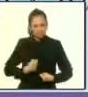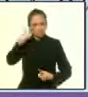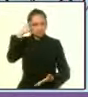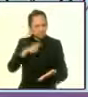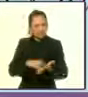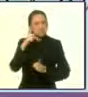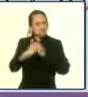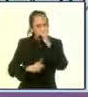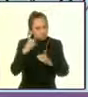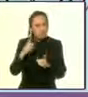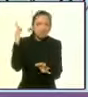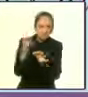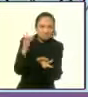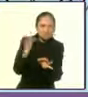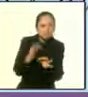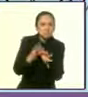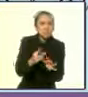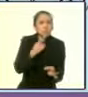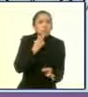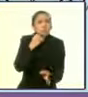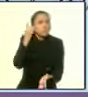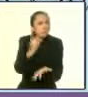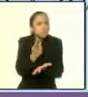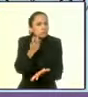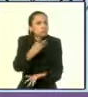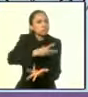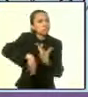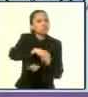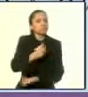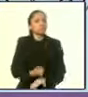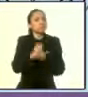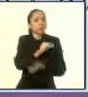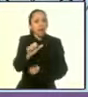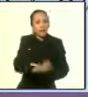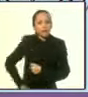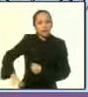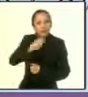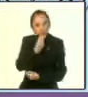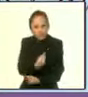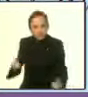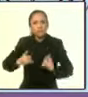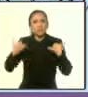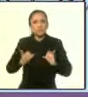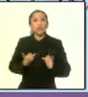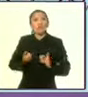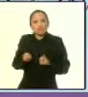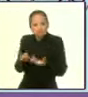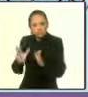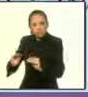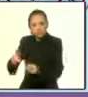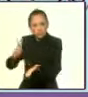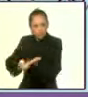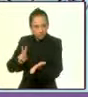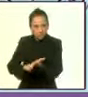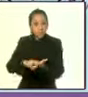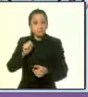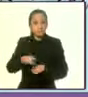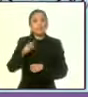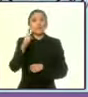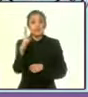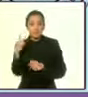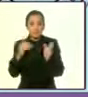del deporte con lo que vamos a poder formar mejores valores en nuestros niños y nuestros jóvenes vamos a recuperar 3 mil 400 espacios